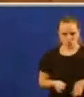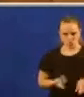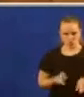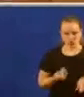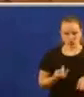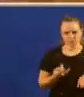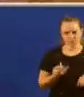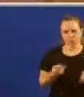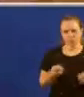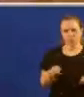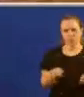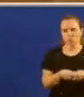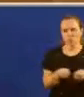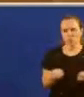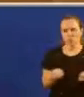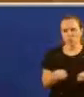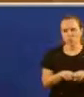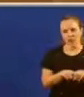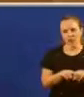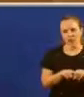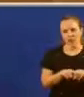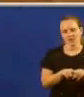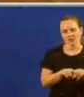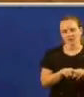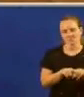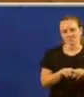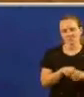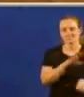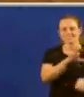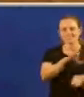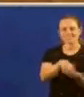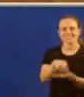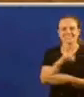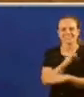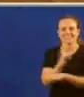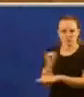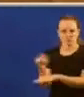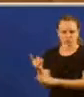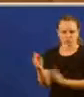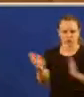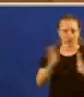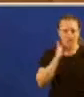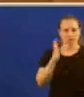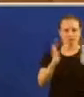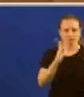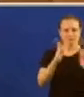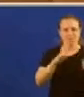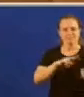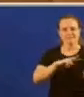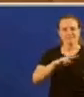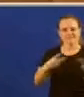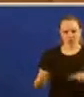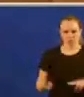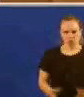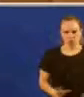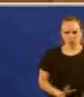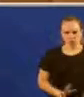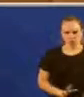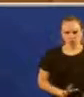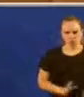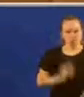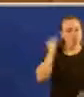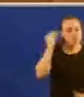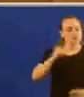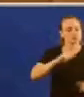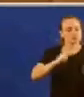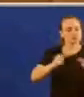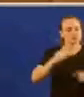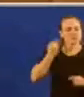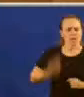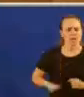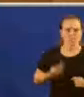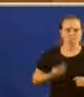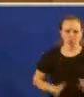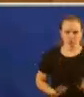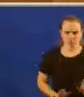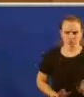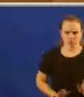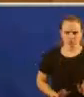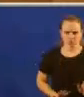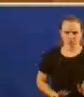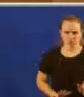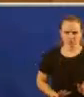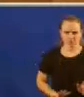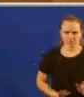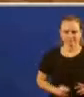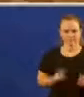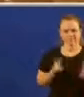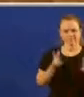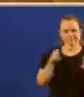que se fraguou durante os anos da transición. E eu, este creo que é un debate importante e penso que esta